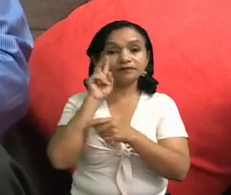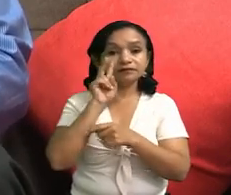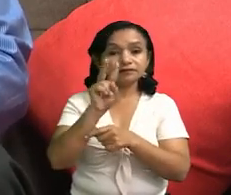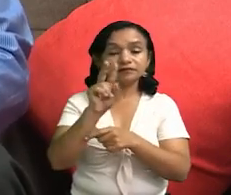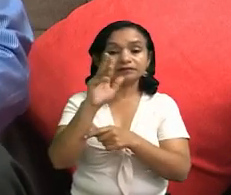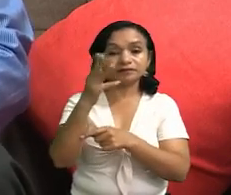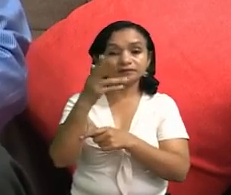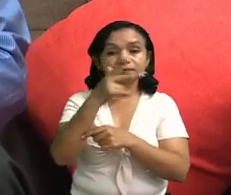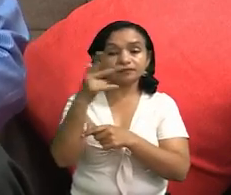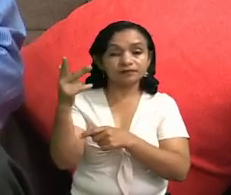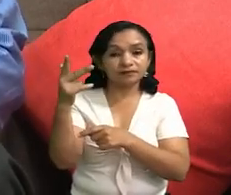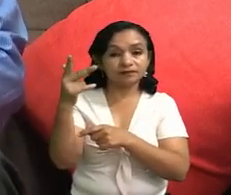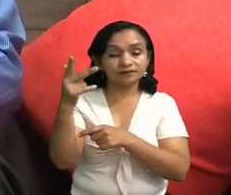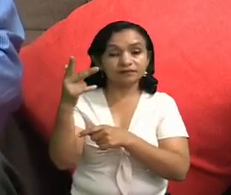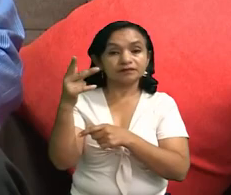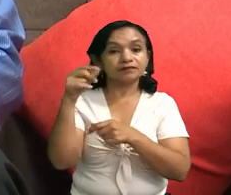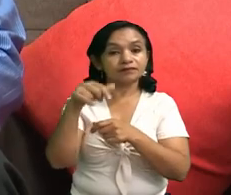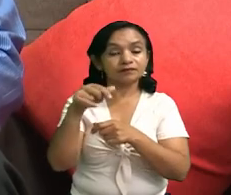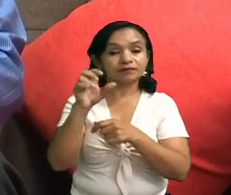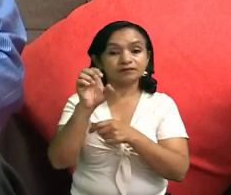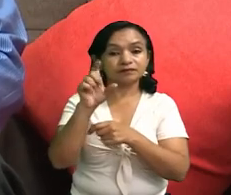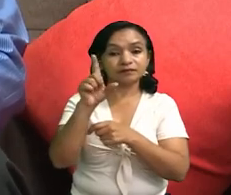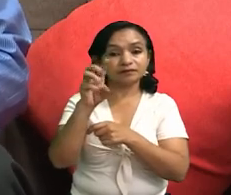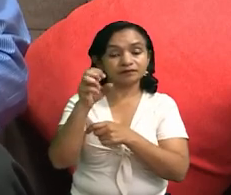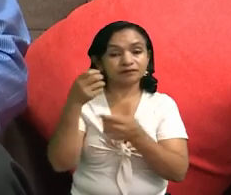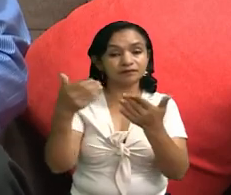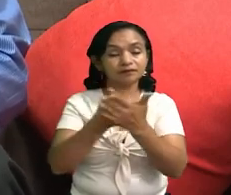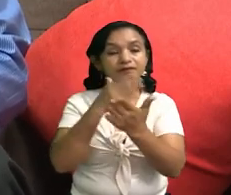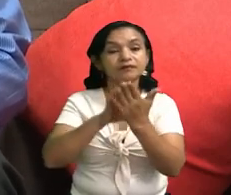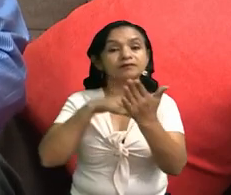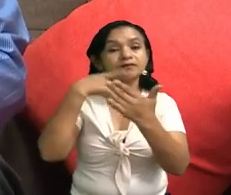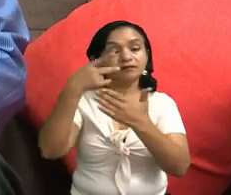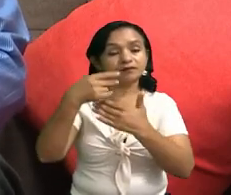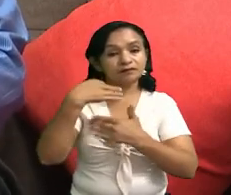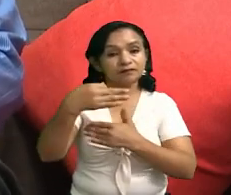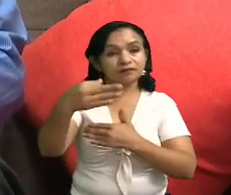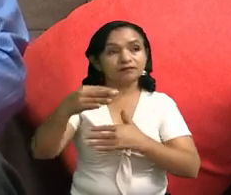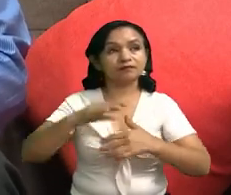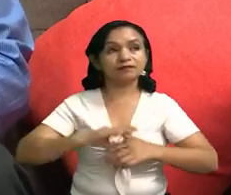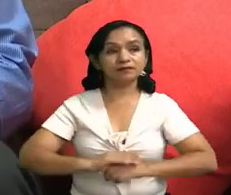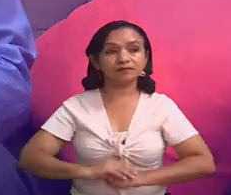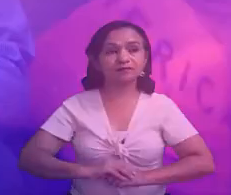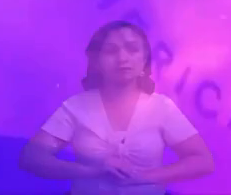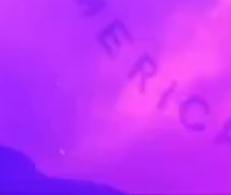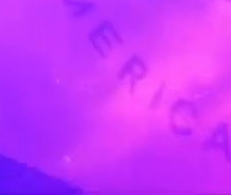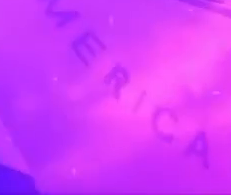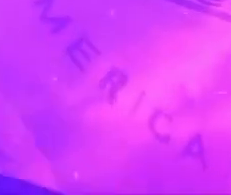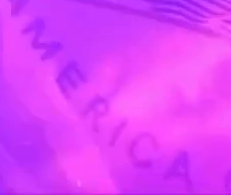sintonía del canal parlamentario. Estuvo con ustedes Elmer Marcy y les esperamos en una nueva edición.